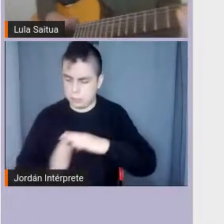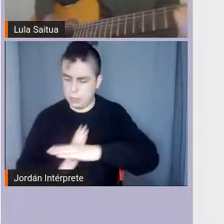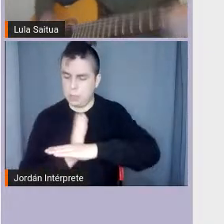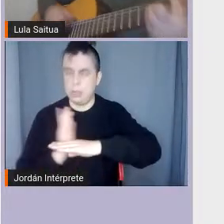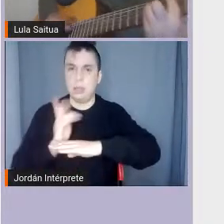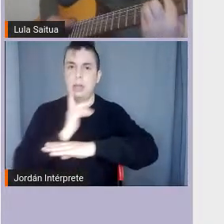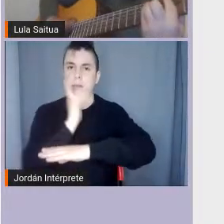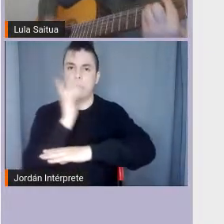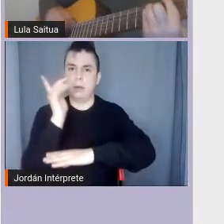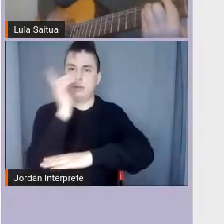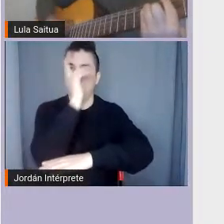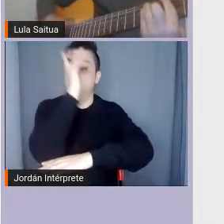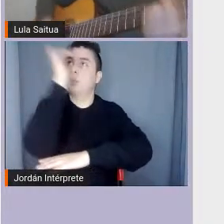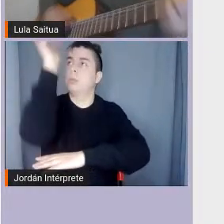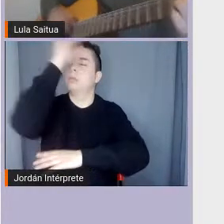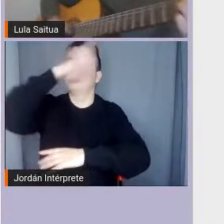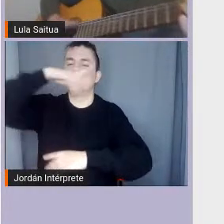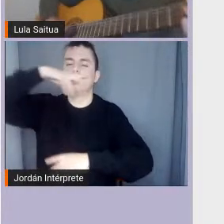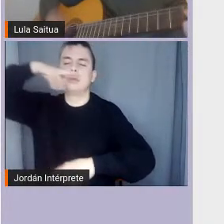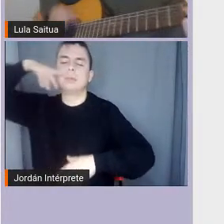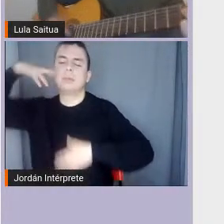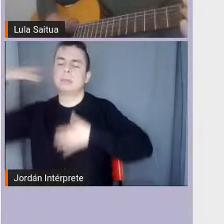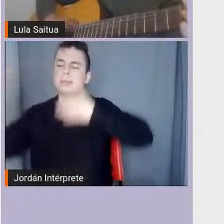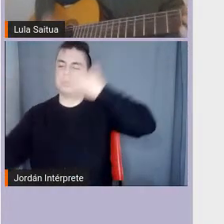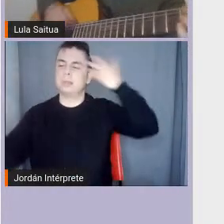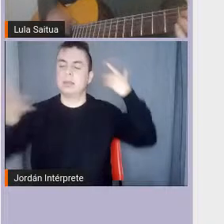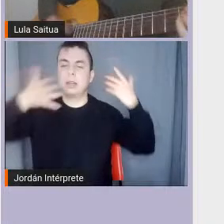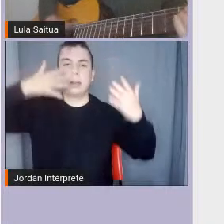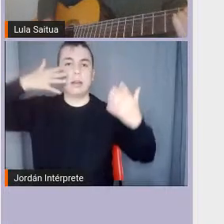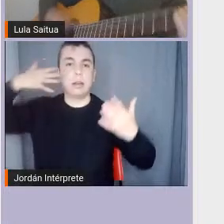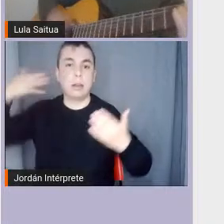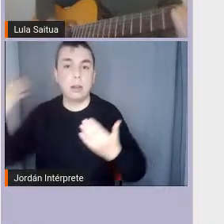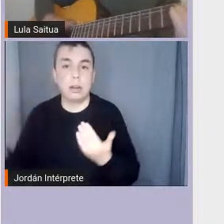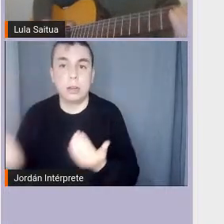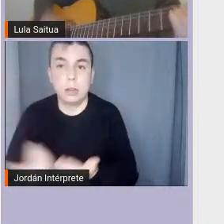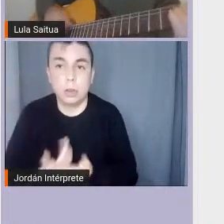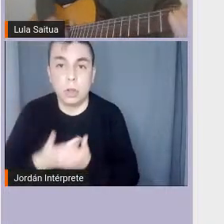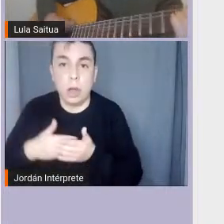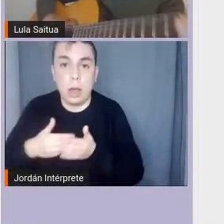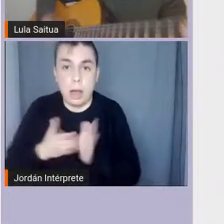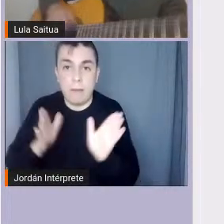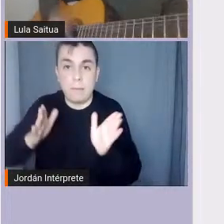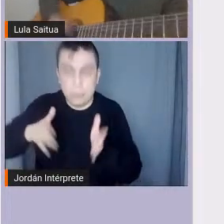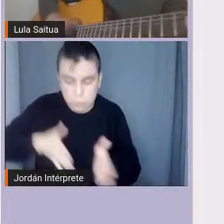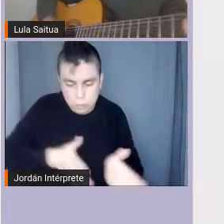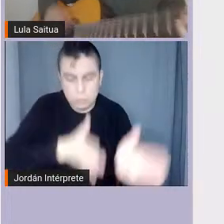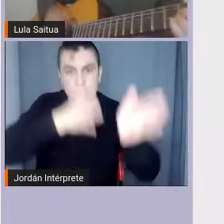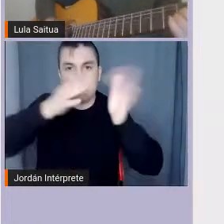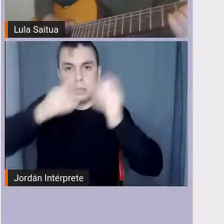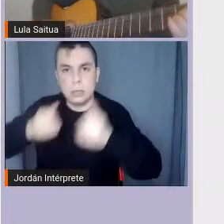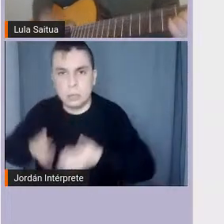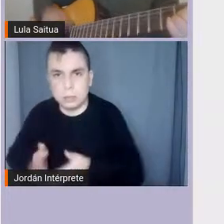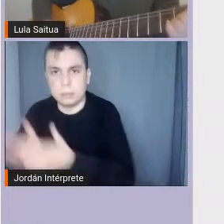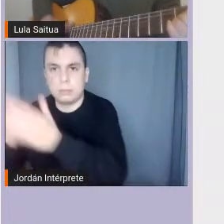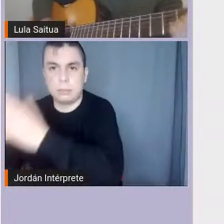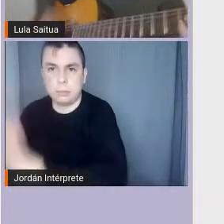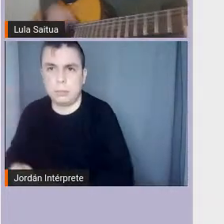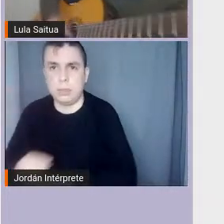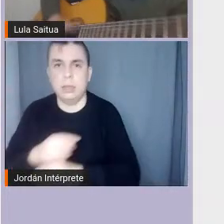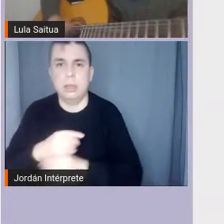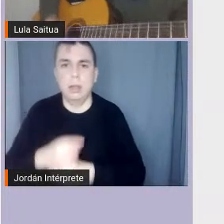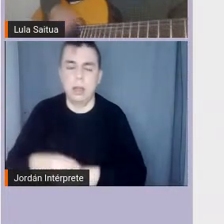crezca, perfumada y fresca. Abre tus caminos, no dejes